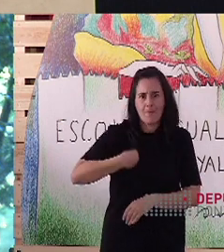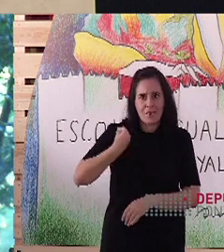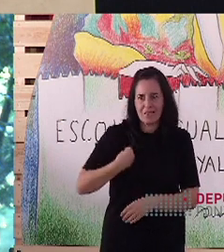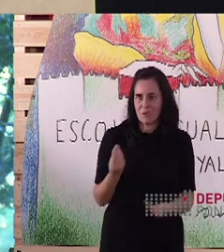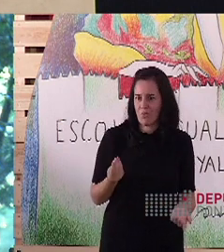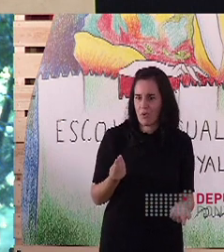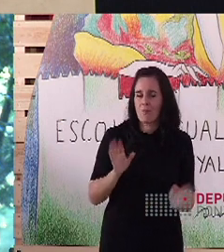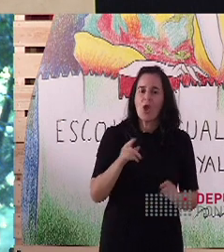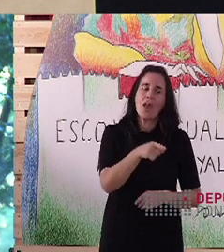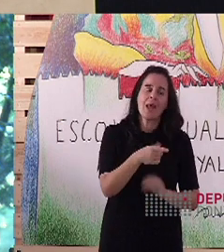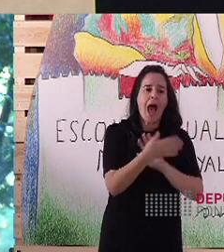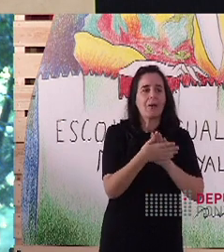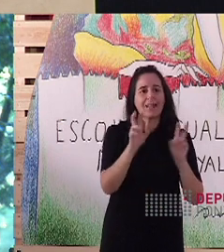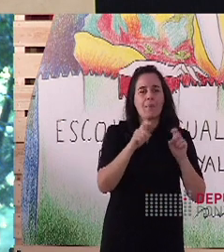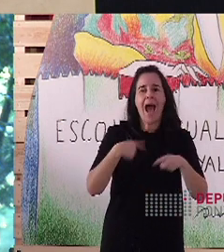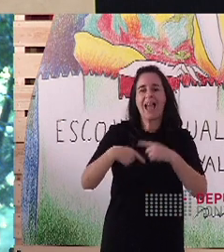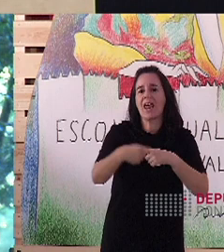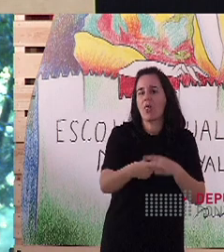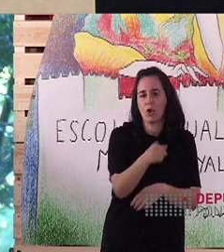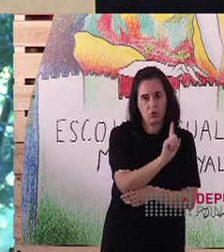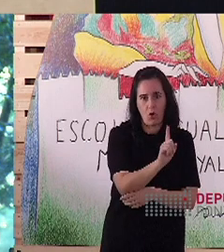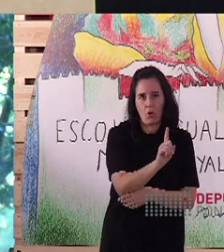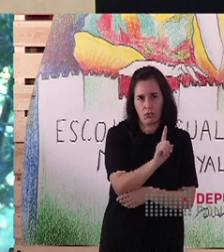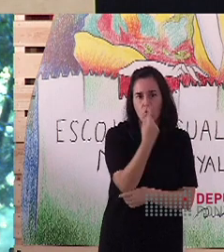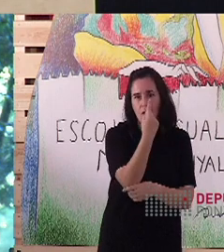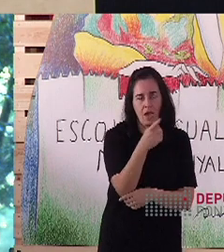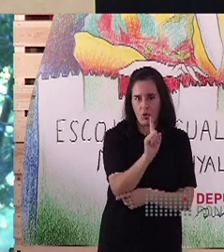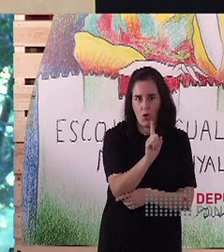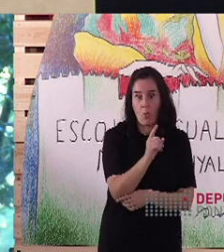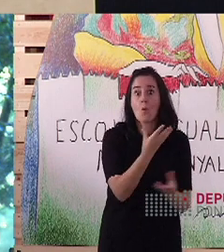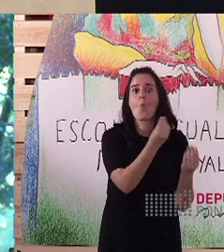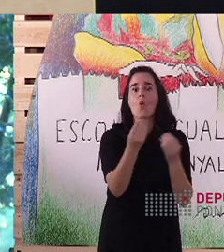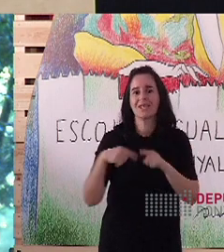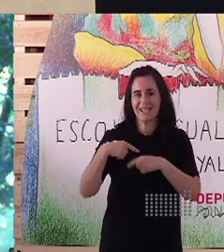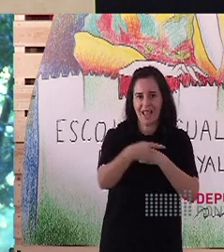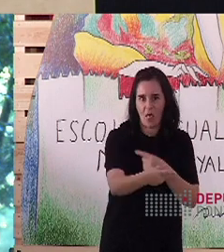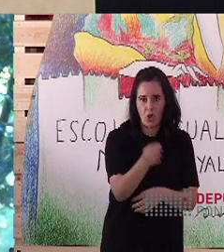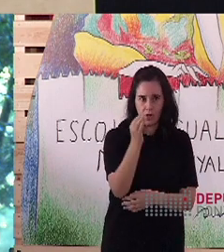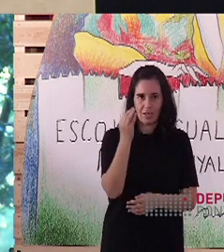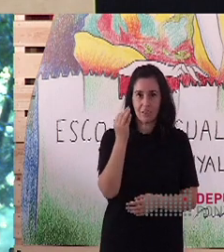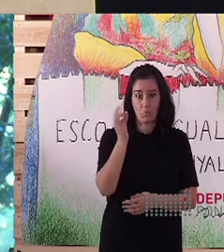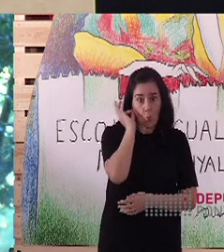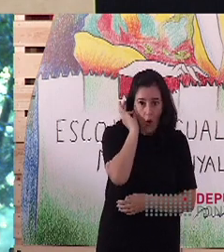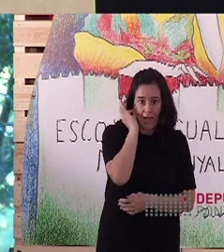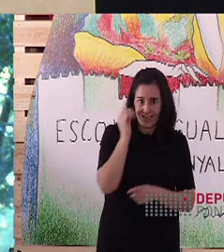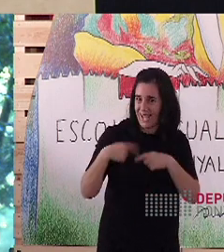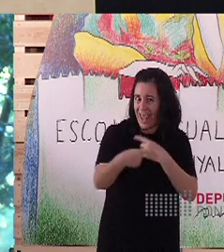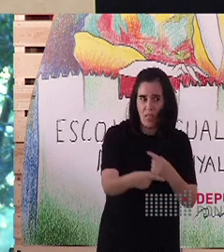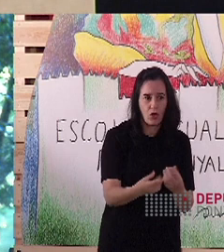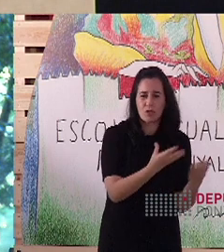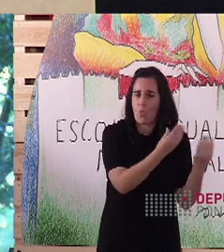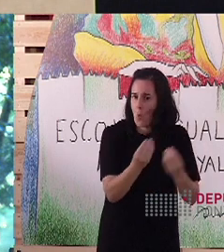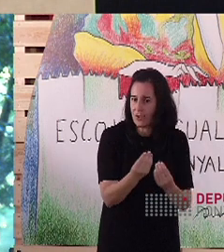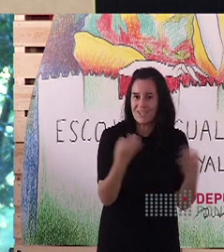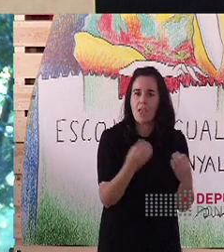de una generación, habló de varias generaciones, de mujeres que debían de ser sacrificadas para que su